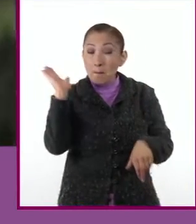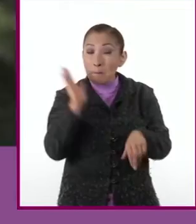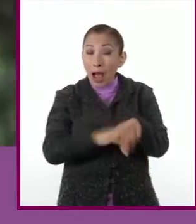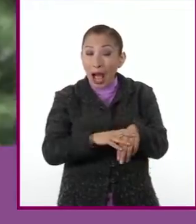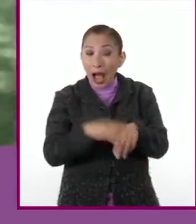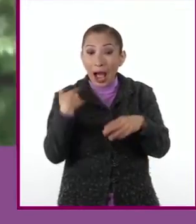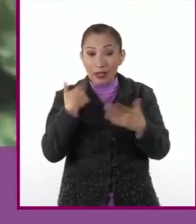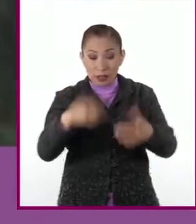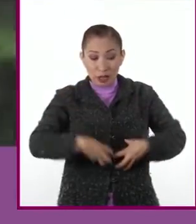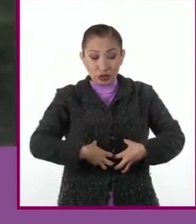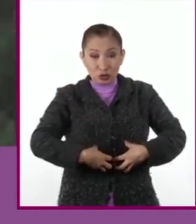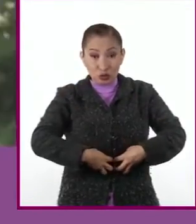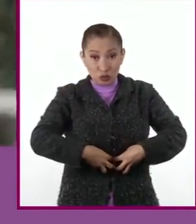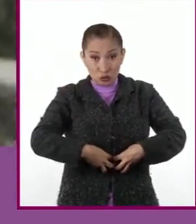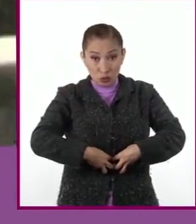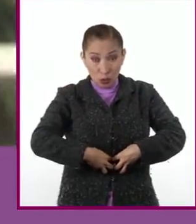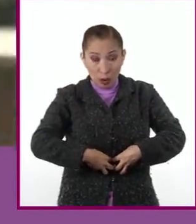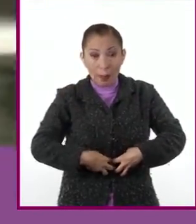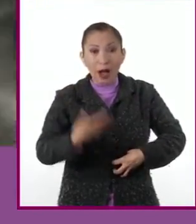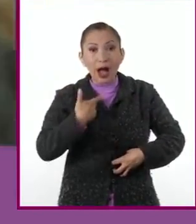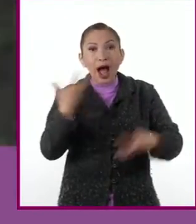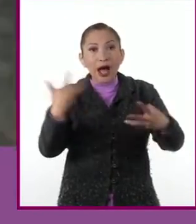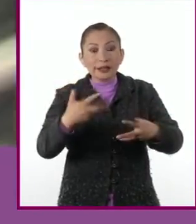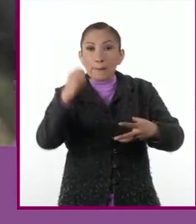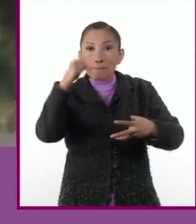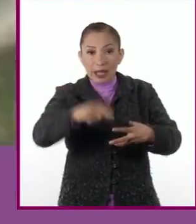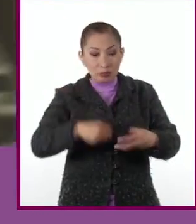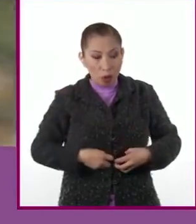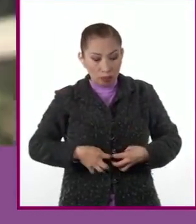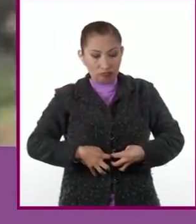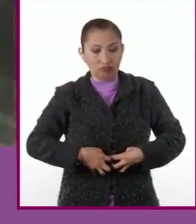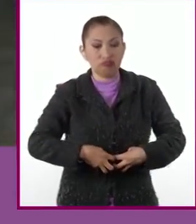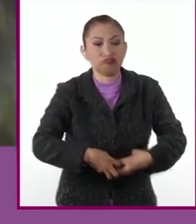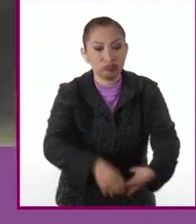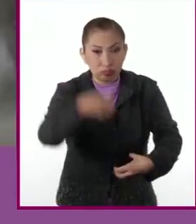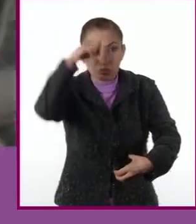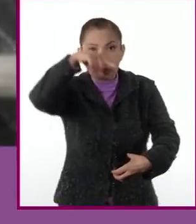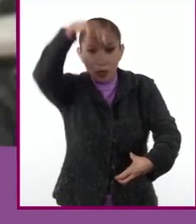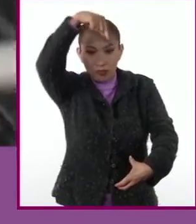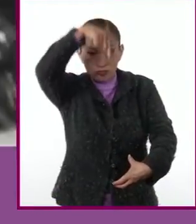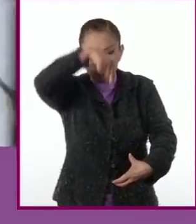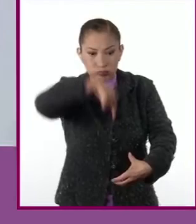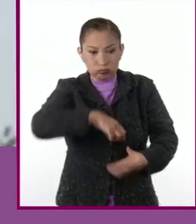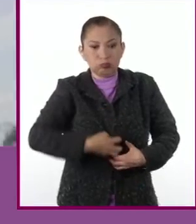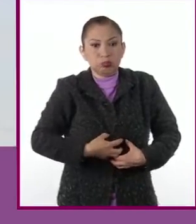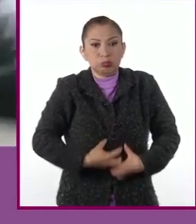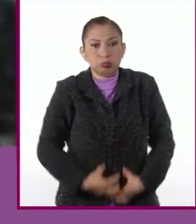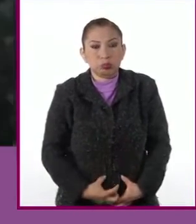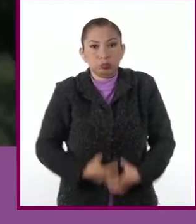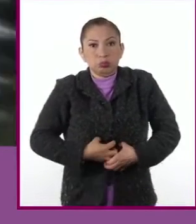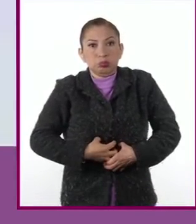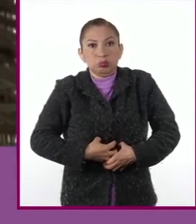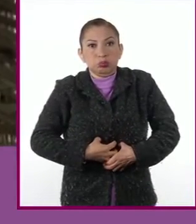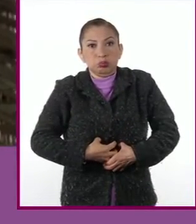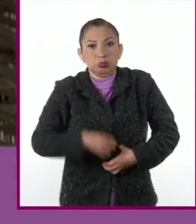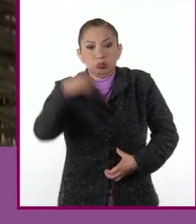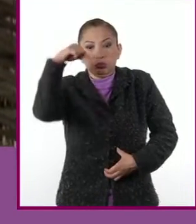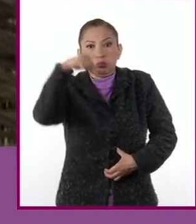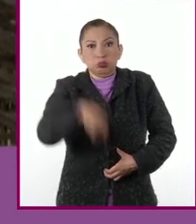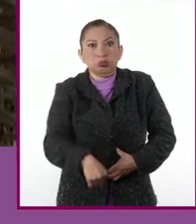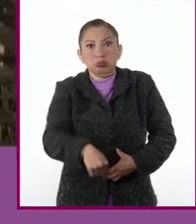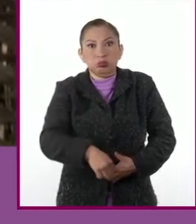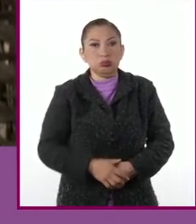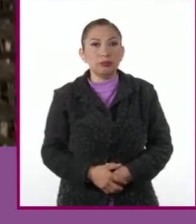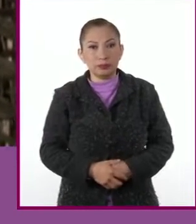especial nuestro estómago tenderá a seguirse moviendo en la dirección que llevaba antes, es decir, hacia